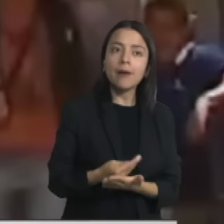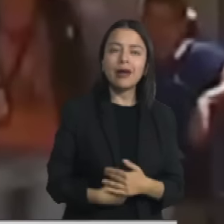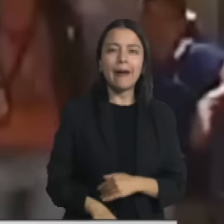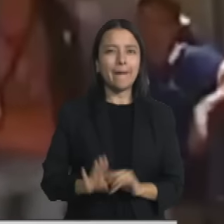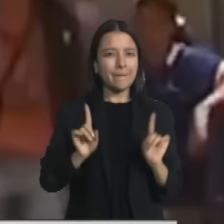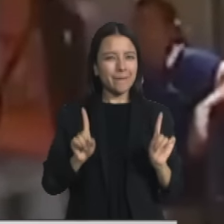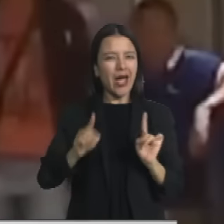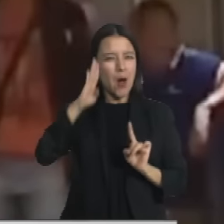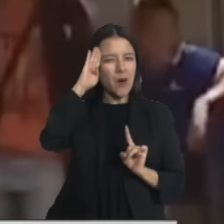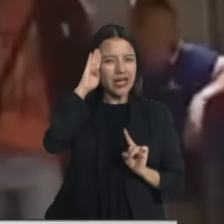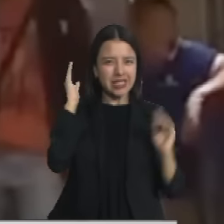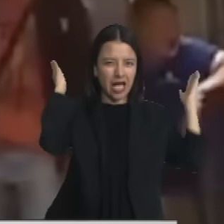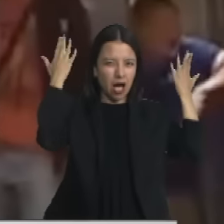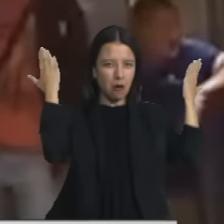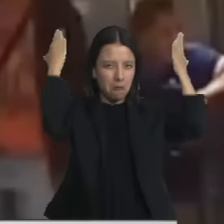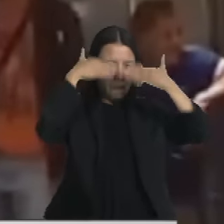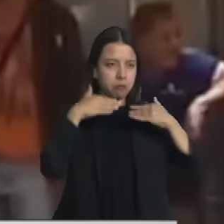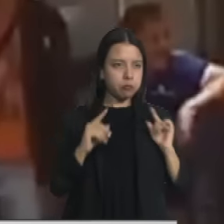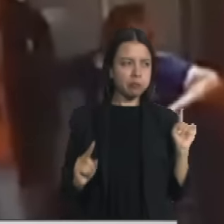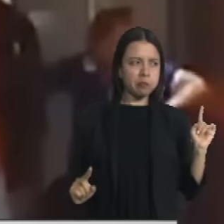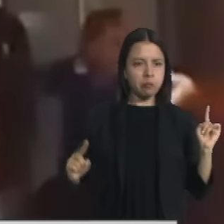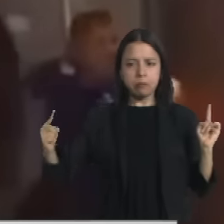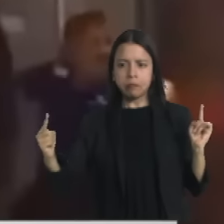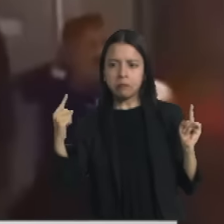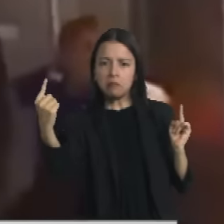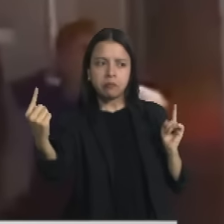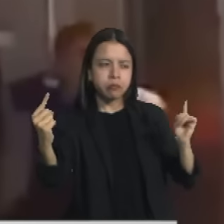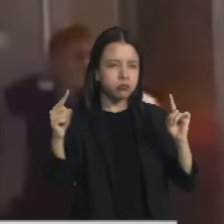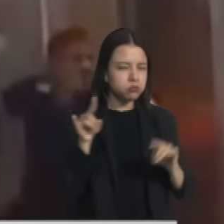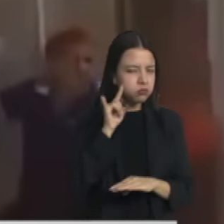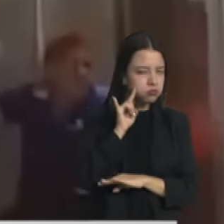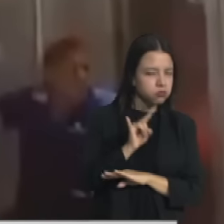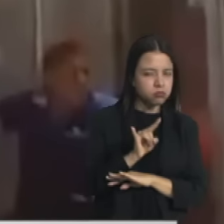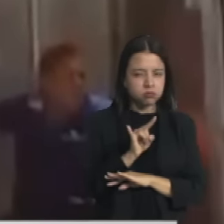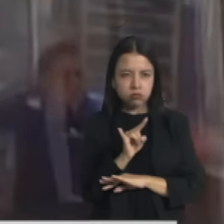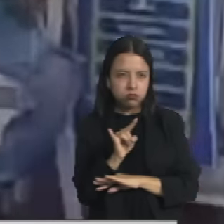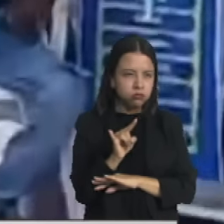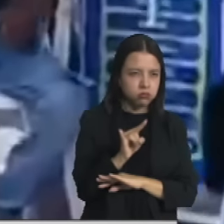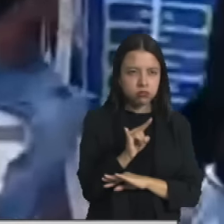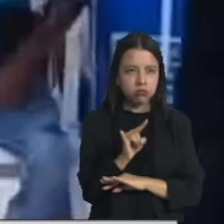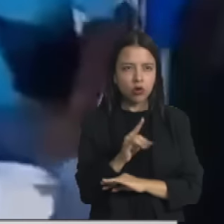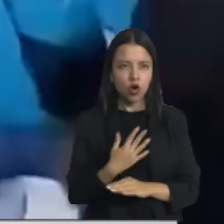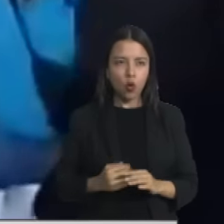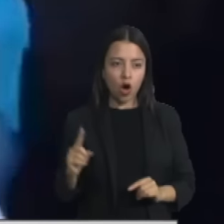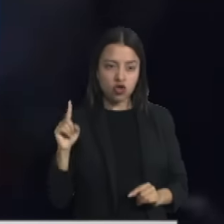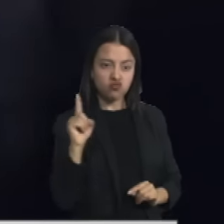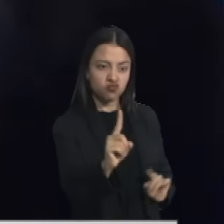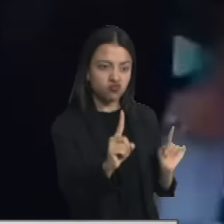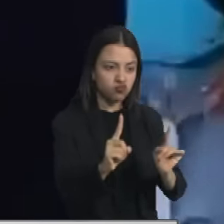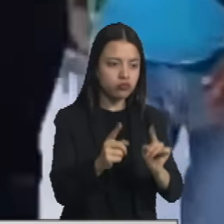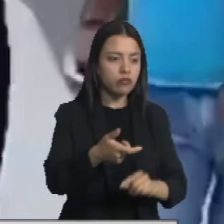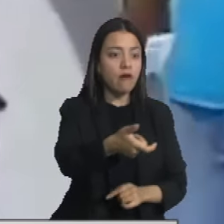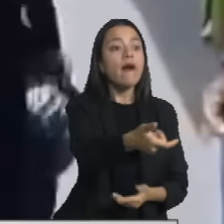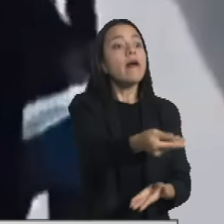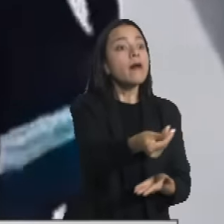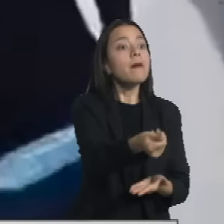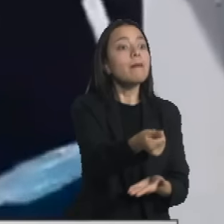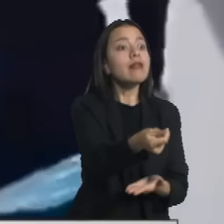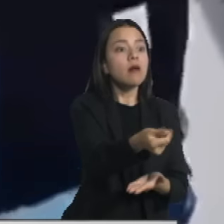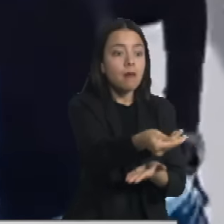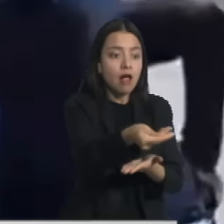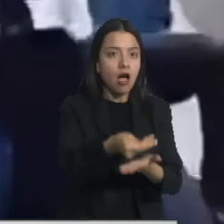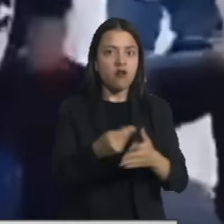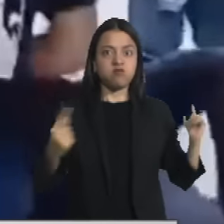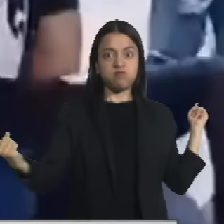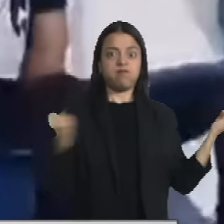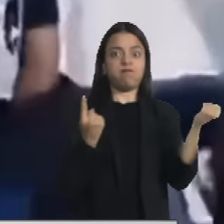dispuesto un operativo para lograr la captura de los dos hombres en plena acción criminal. La captura de dos extorsionistas